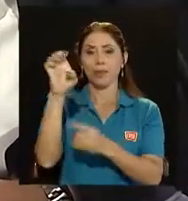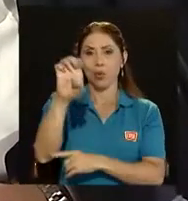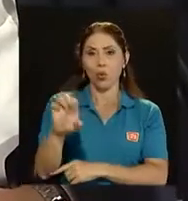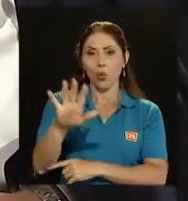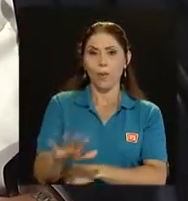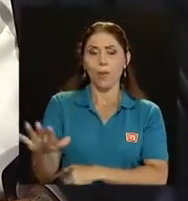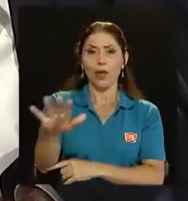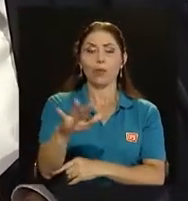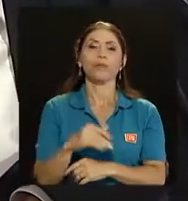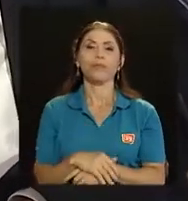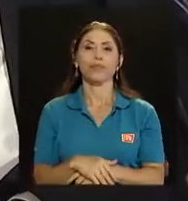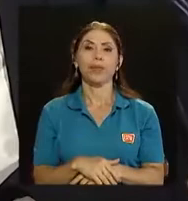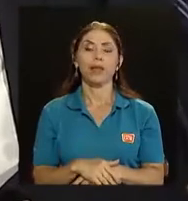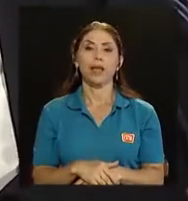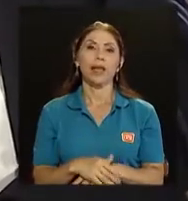de resolver